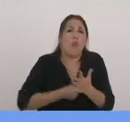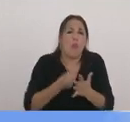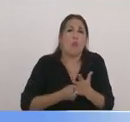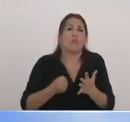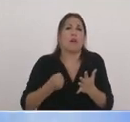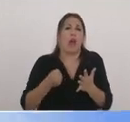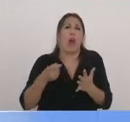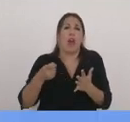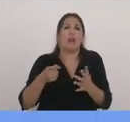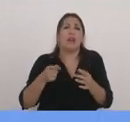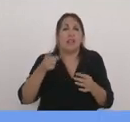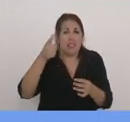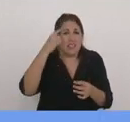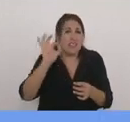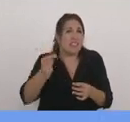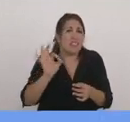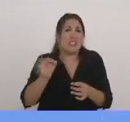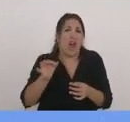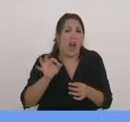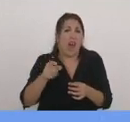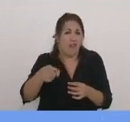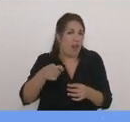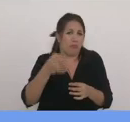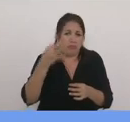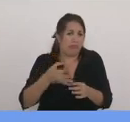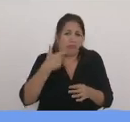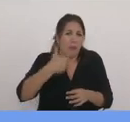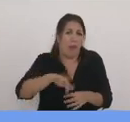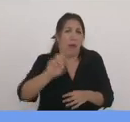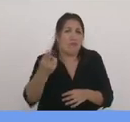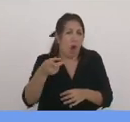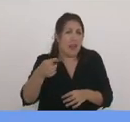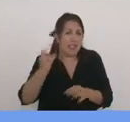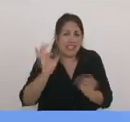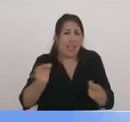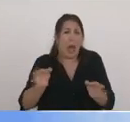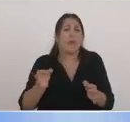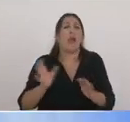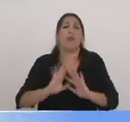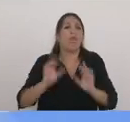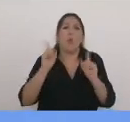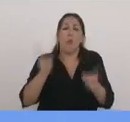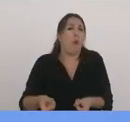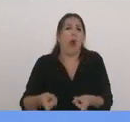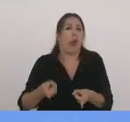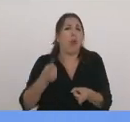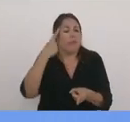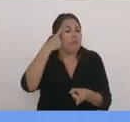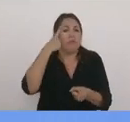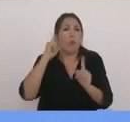que aún sabiendo que su destino era una muerte temprana, no abandonaron su